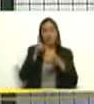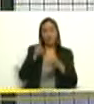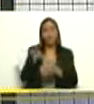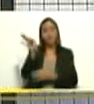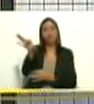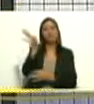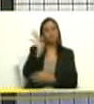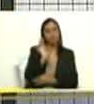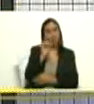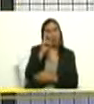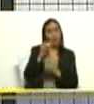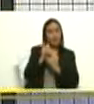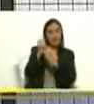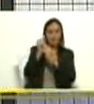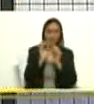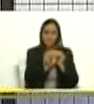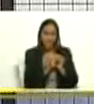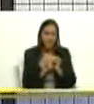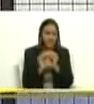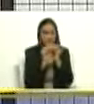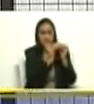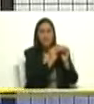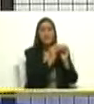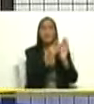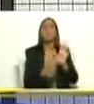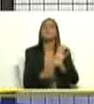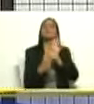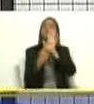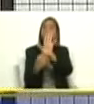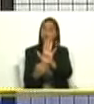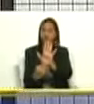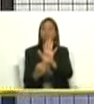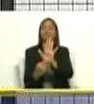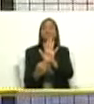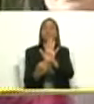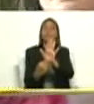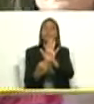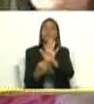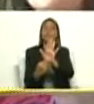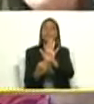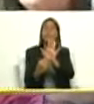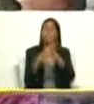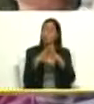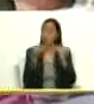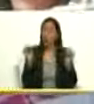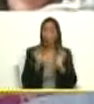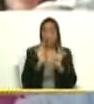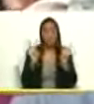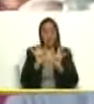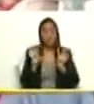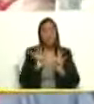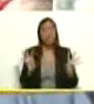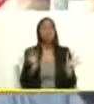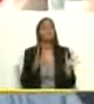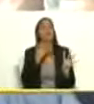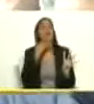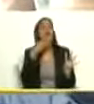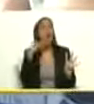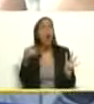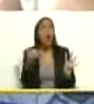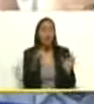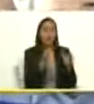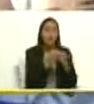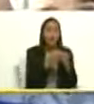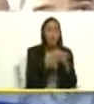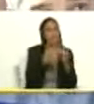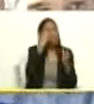intermedia joven también con la bandera de Robert presente su balance que en la generación joven presente su